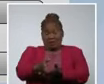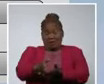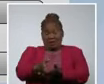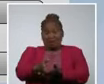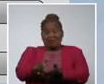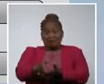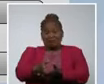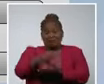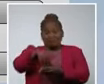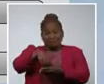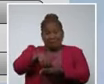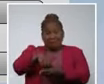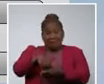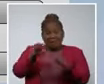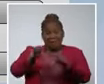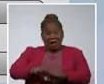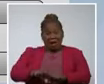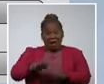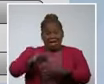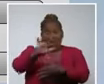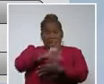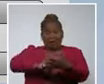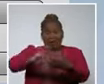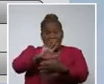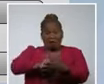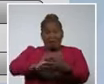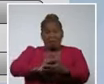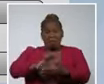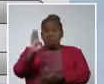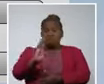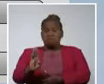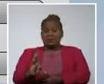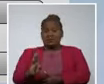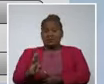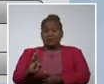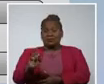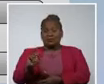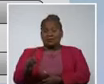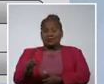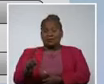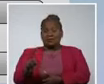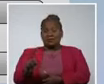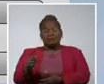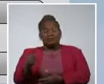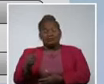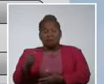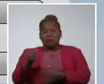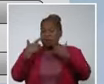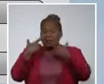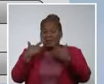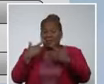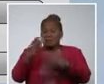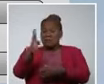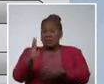Brasil como epicentro de la pandemia en estos momentos por el comportamiento que ha tenido.